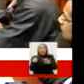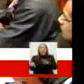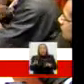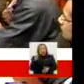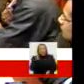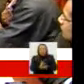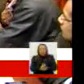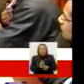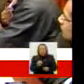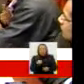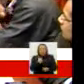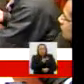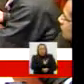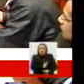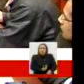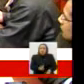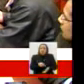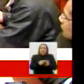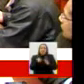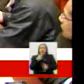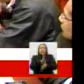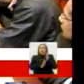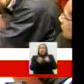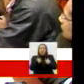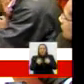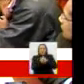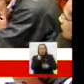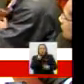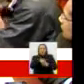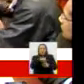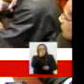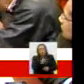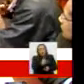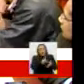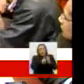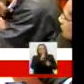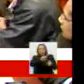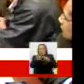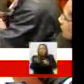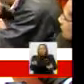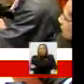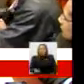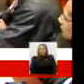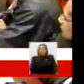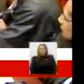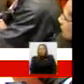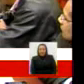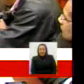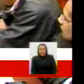porque yo he sido defraudado o estafado, en otras palabras, ¿no? Porque yo he votado por él, y ahora pues tiene otra idea, ¿no? Nada más